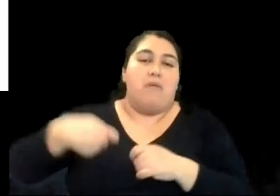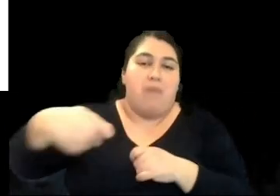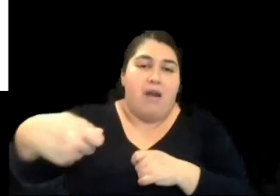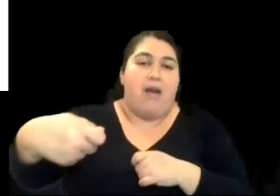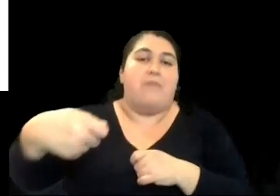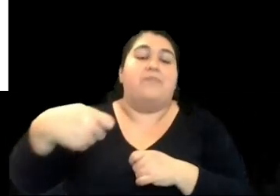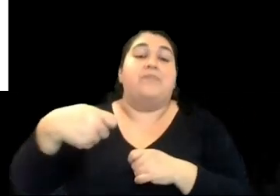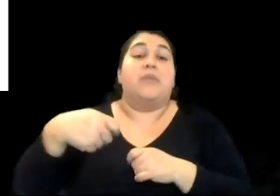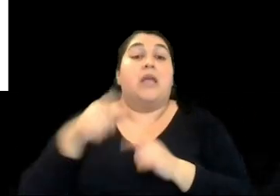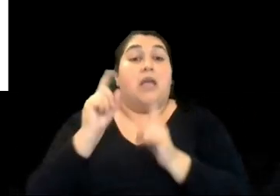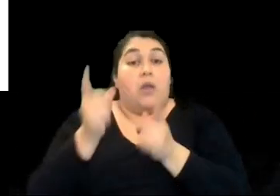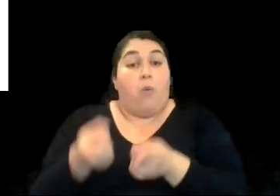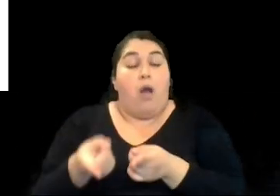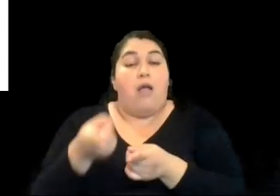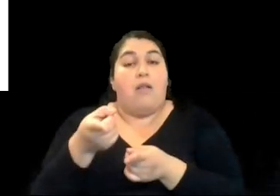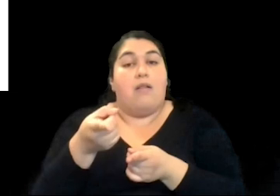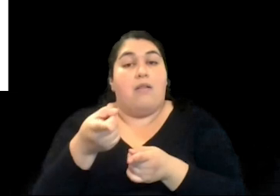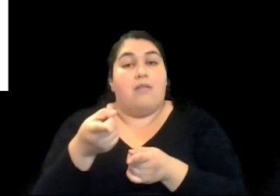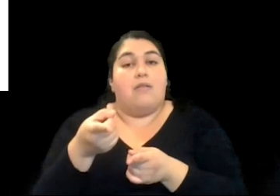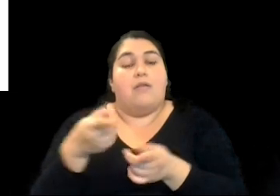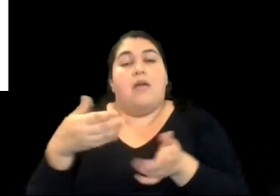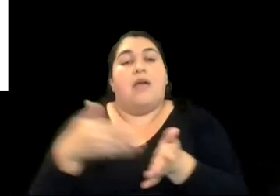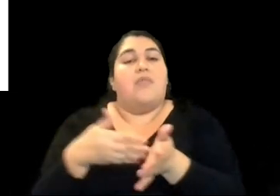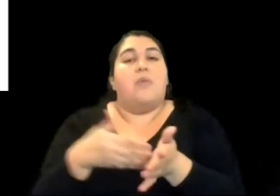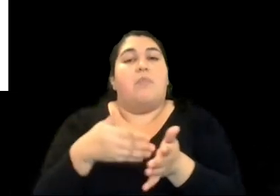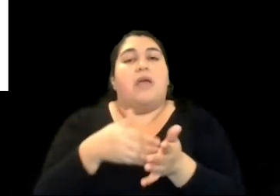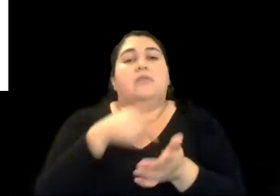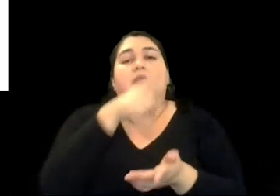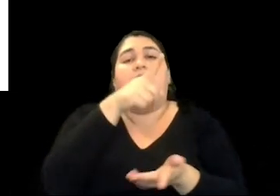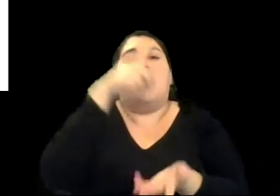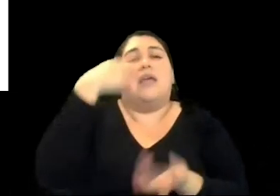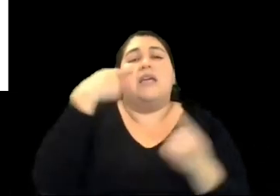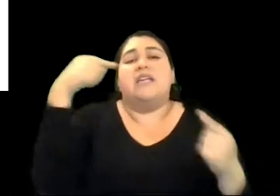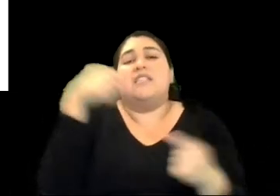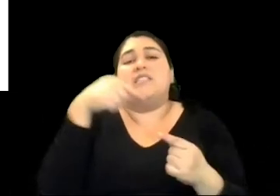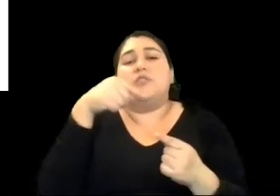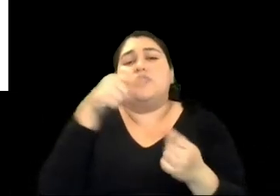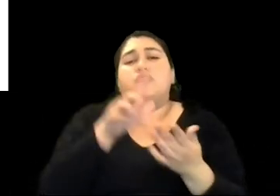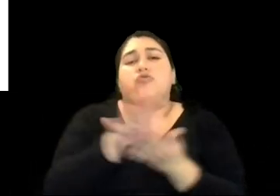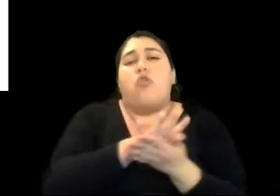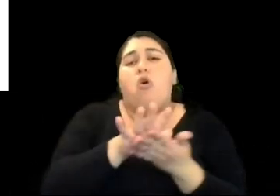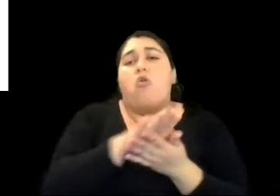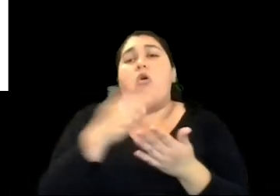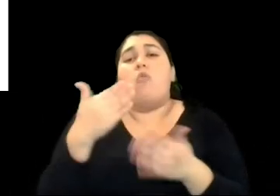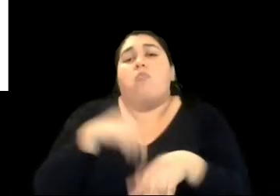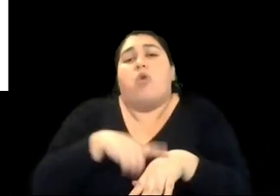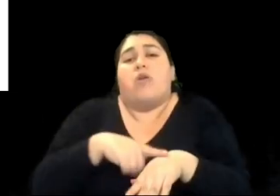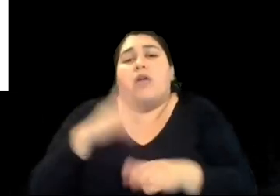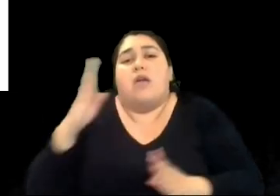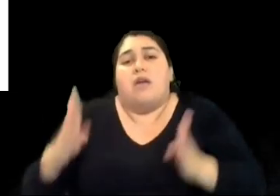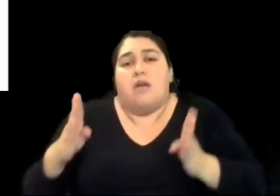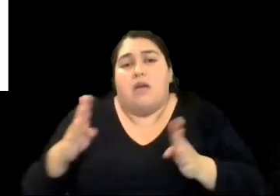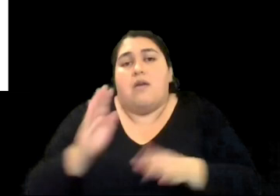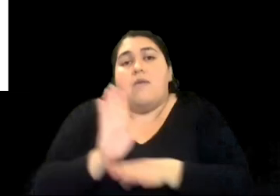a efectos de resguardar el accionar del organismo, se produce una interrupción de la prescripción en el caso penal.